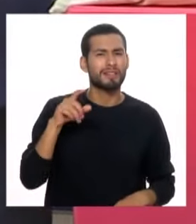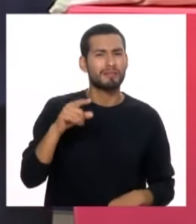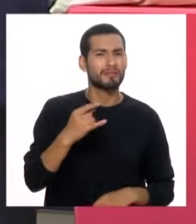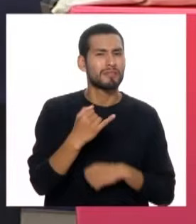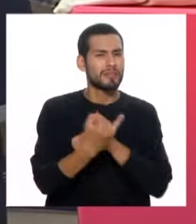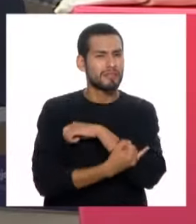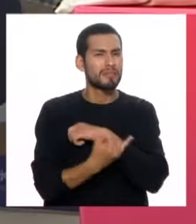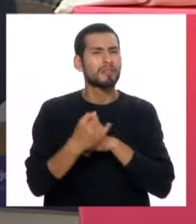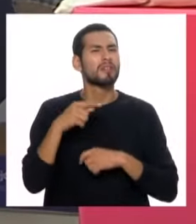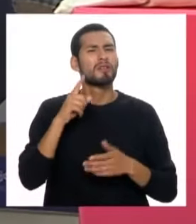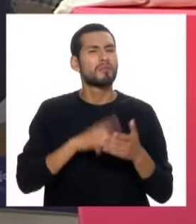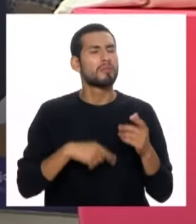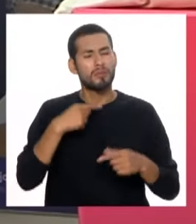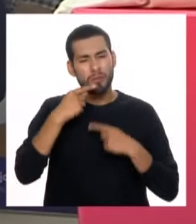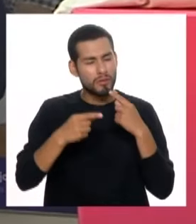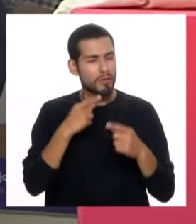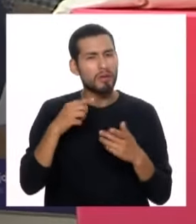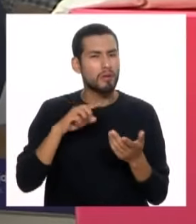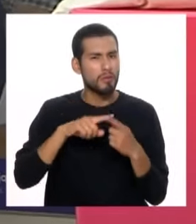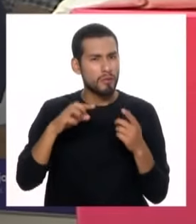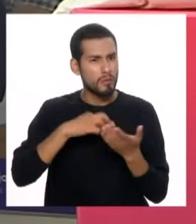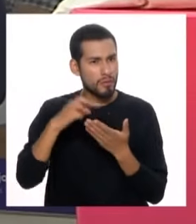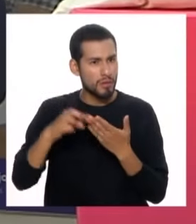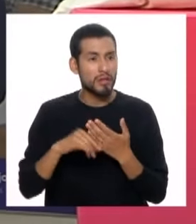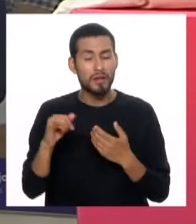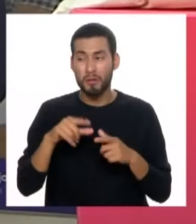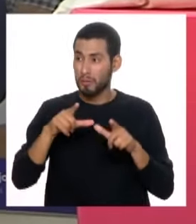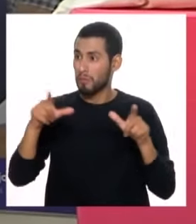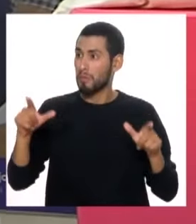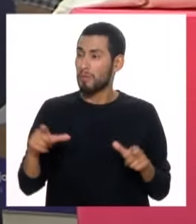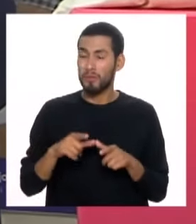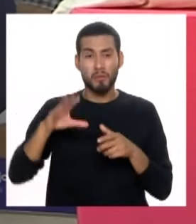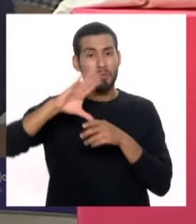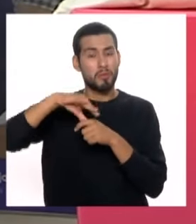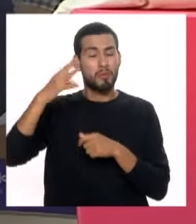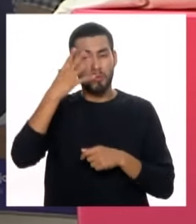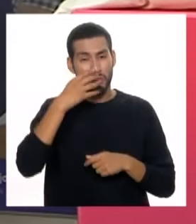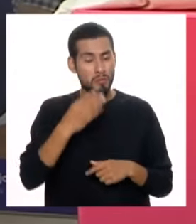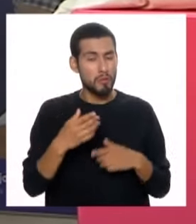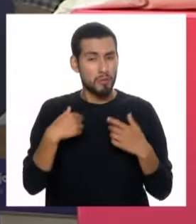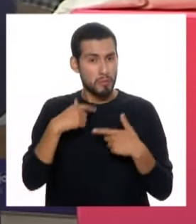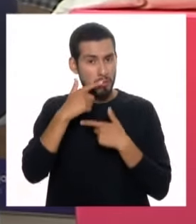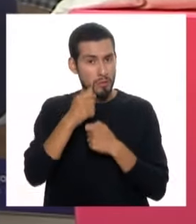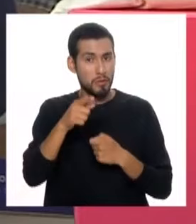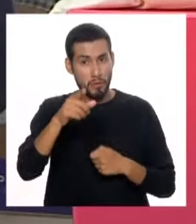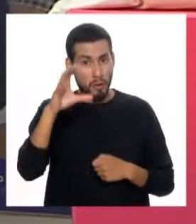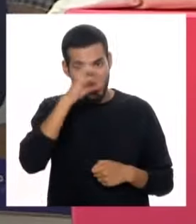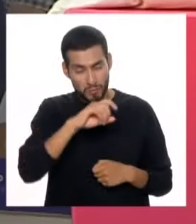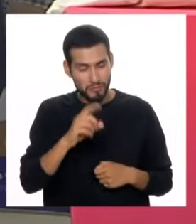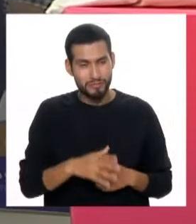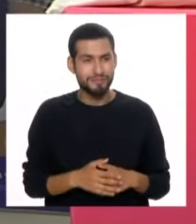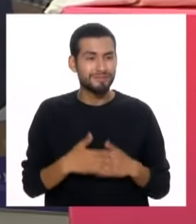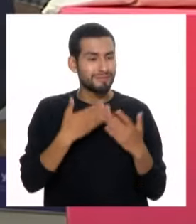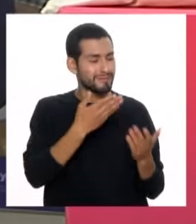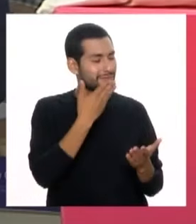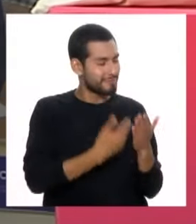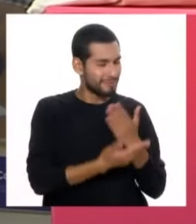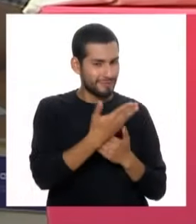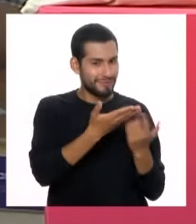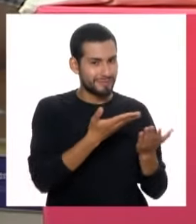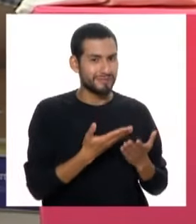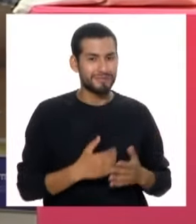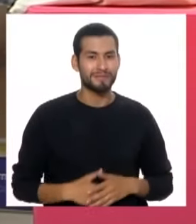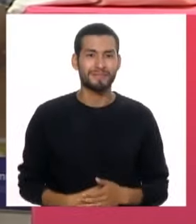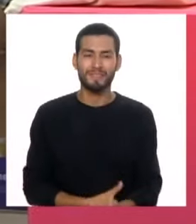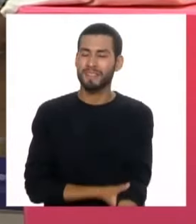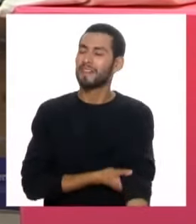poquito más sobre estos proyectos y también una feria muy interesante que ustedes no se pueden perder. ¿Qué tal? Buenos días, bienvenida.